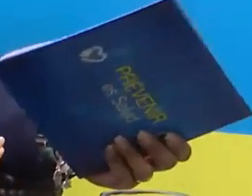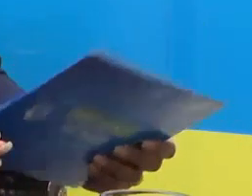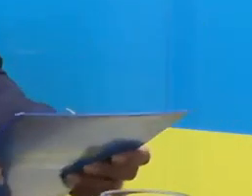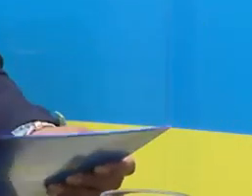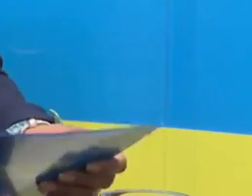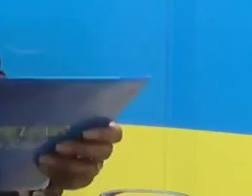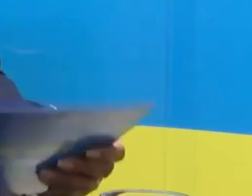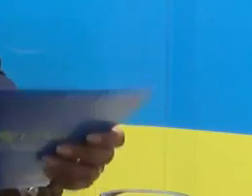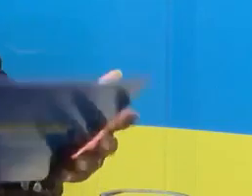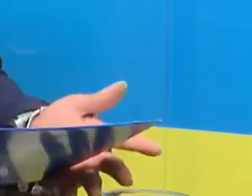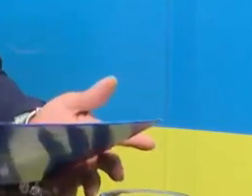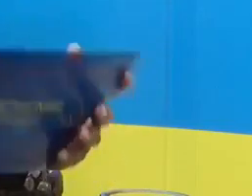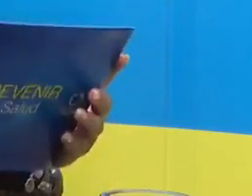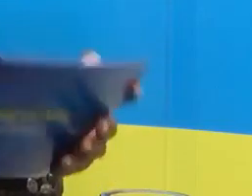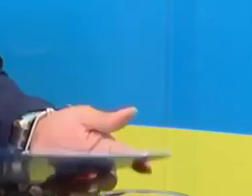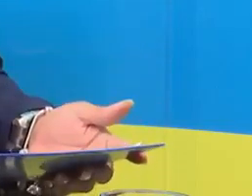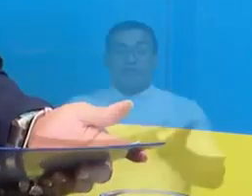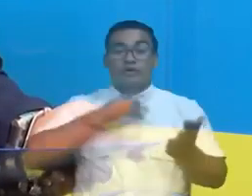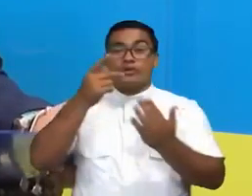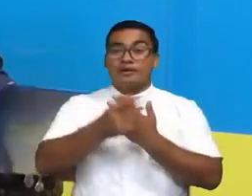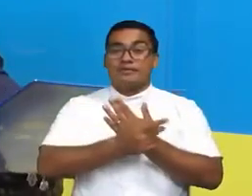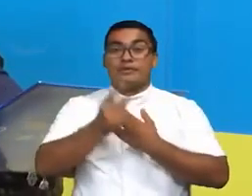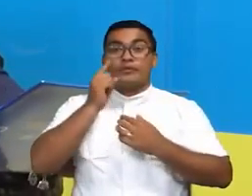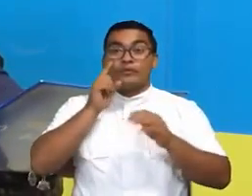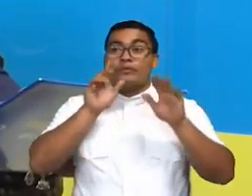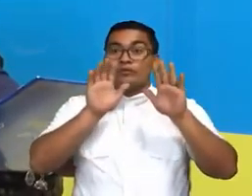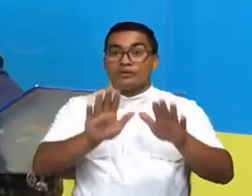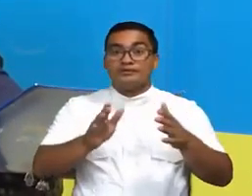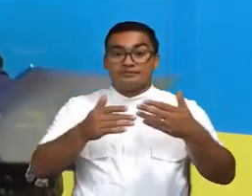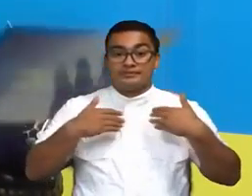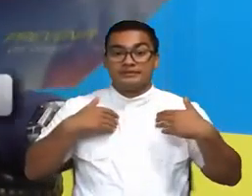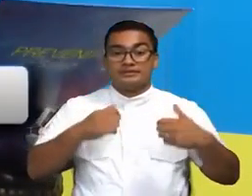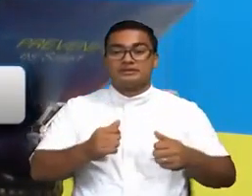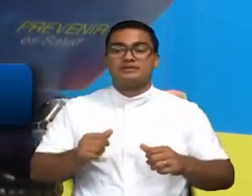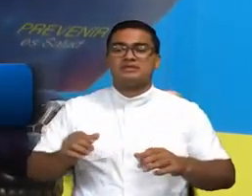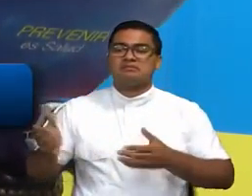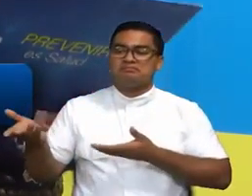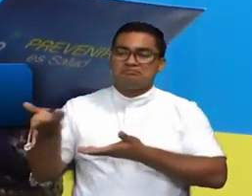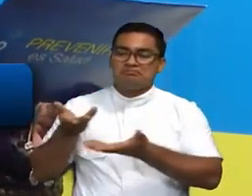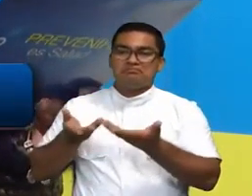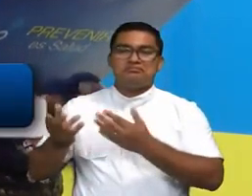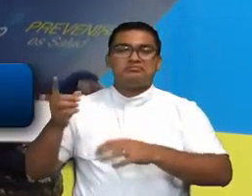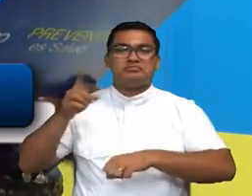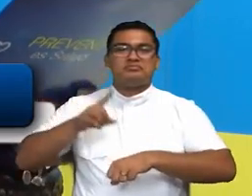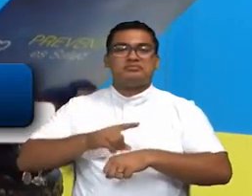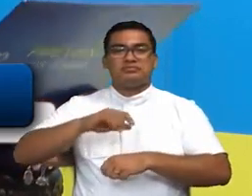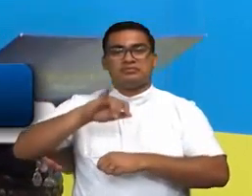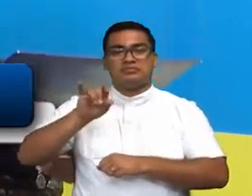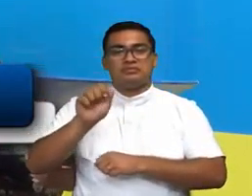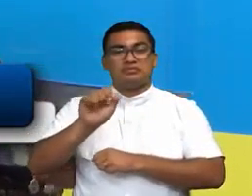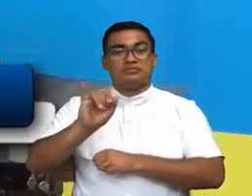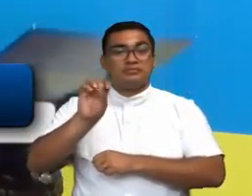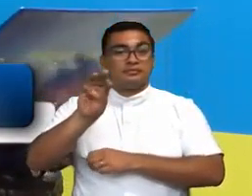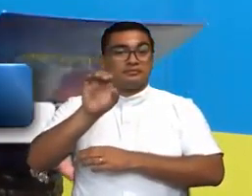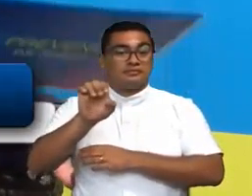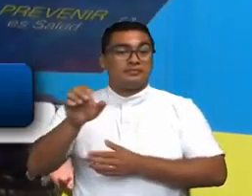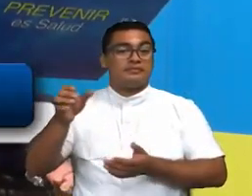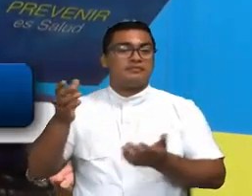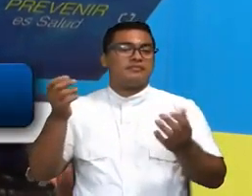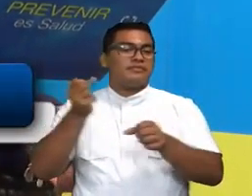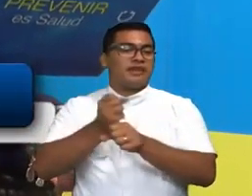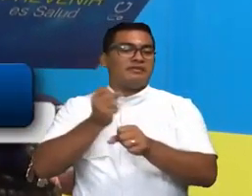Estamos de regreso en su gustado programa Prevenir es Salud. Hoy conversando con el doctor Jaime Romero del Centro de Salud de Altagracia sobre